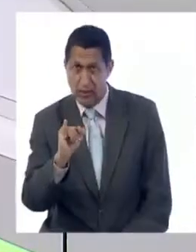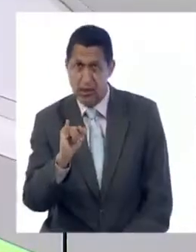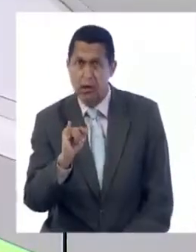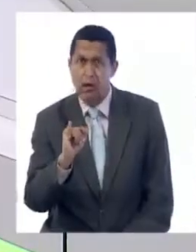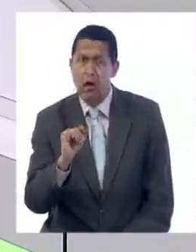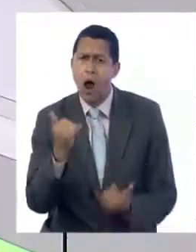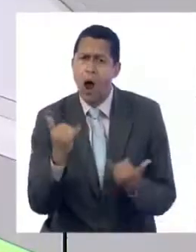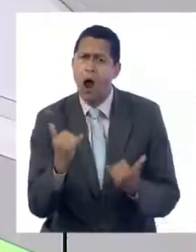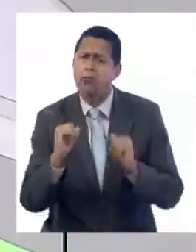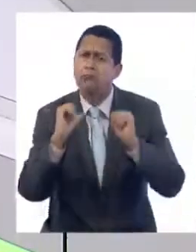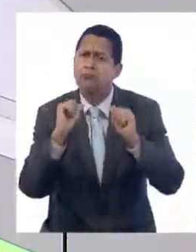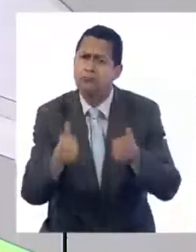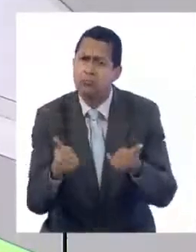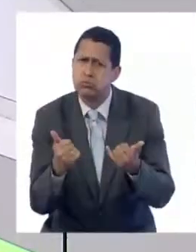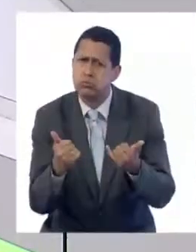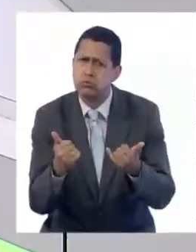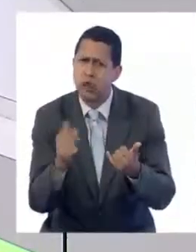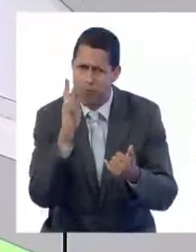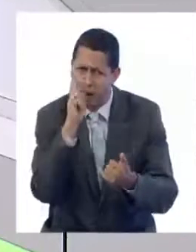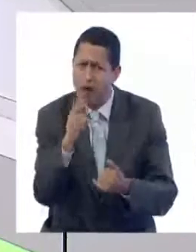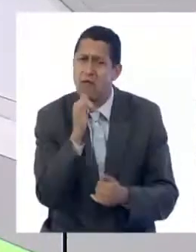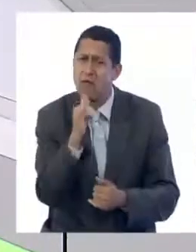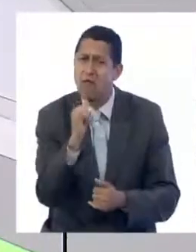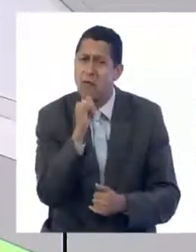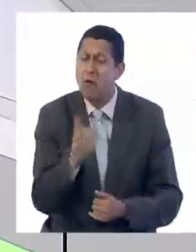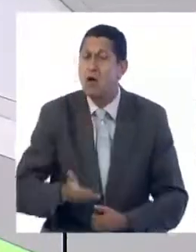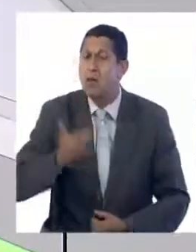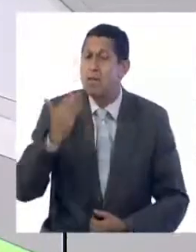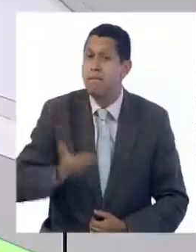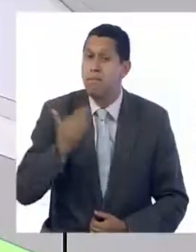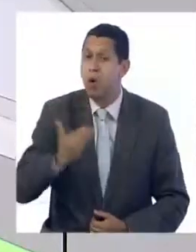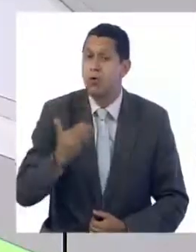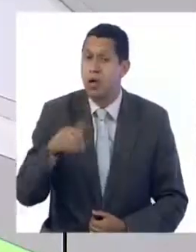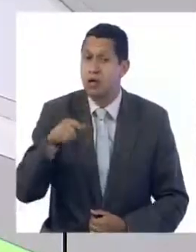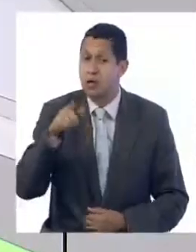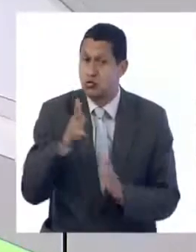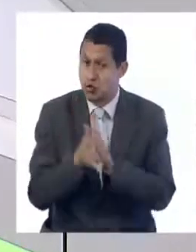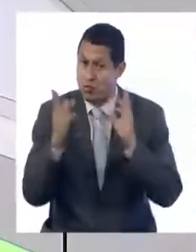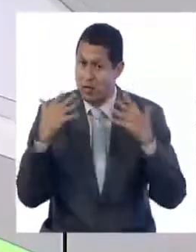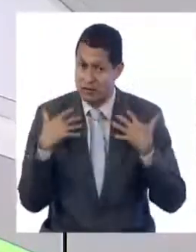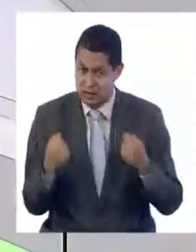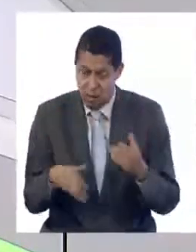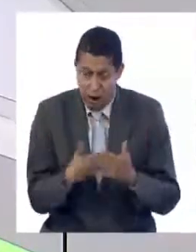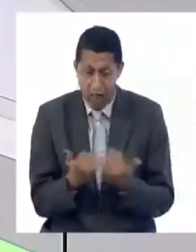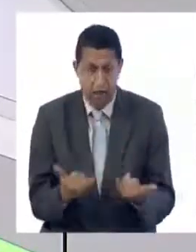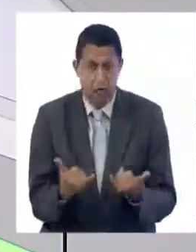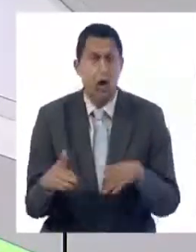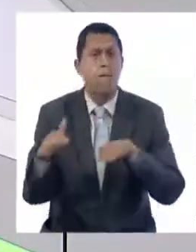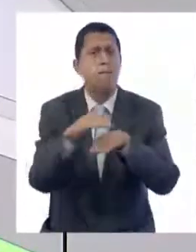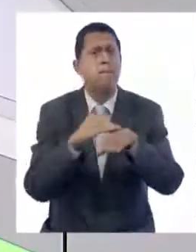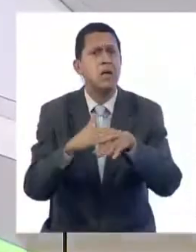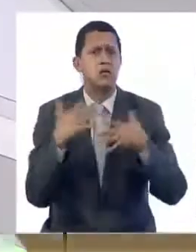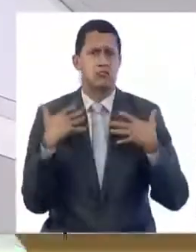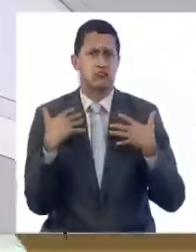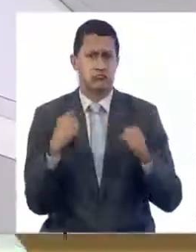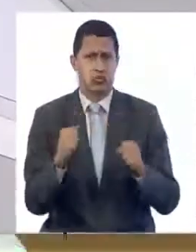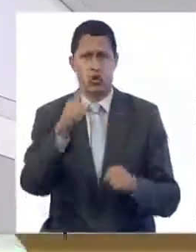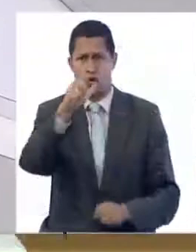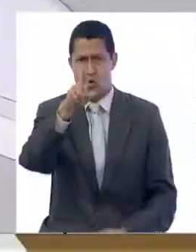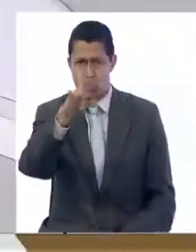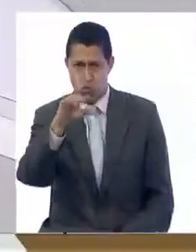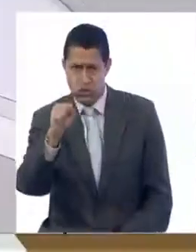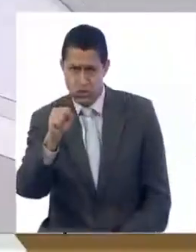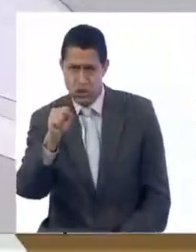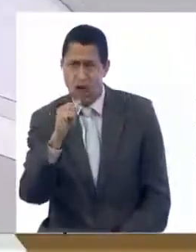Valero. Vamos a comenzar de inmediato a revisar las informaciones más destacadas en esta materia hasta el momento. El ministro de Salud, Luis